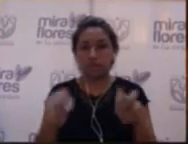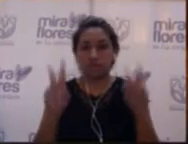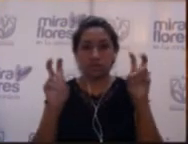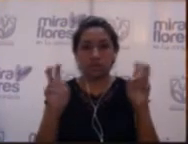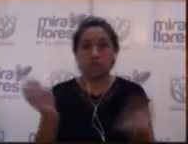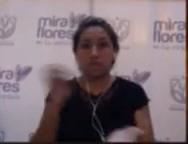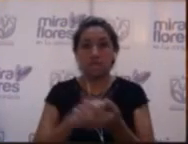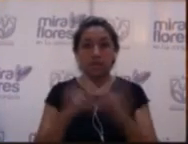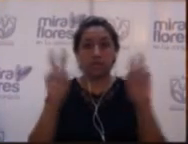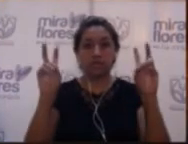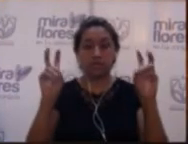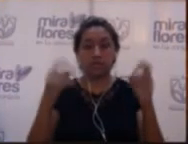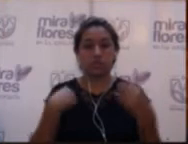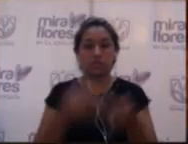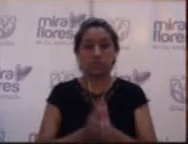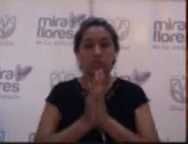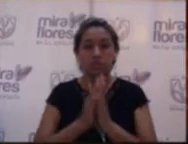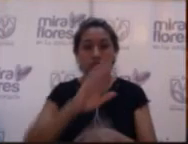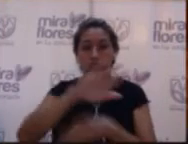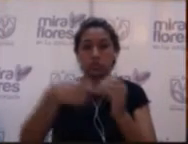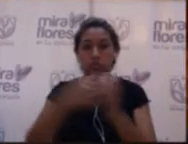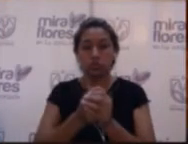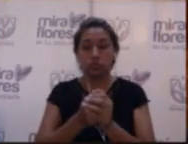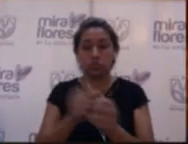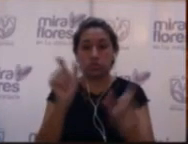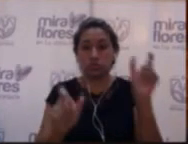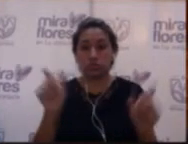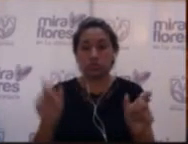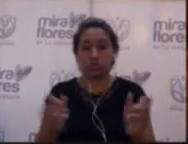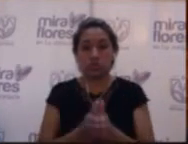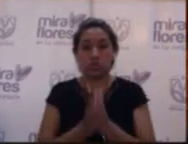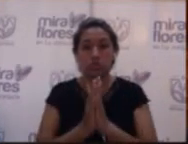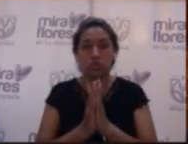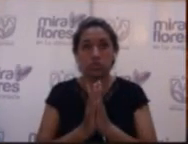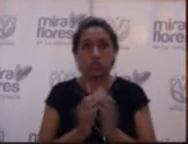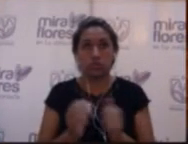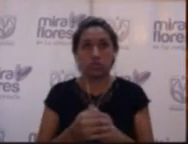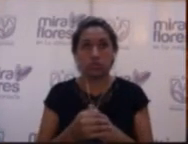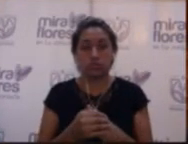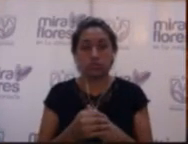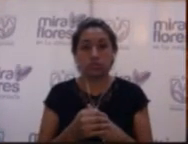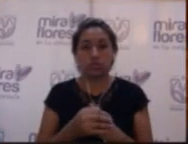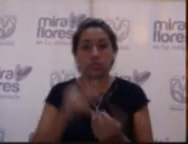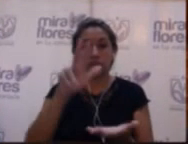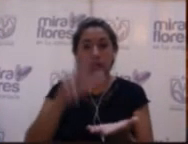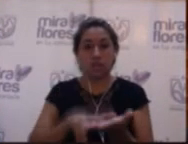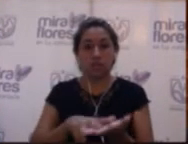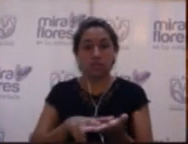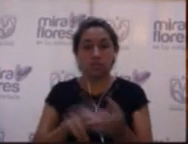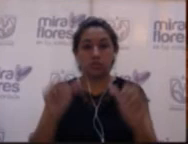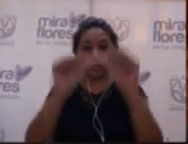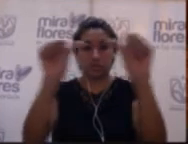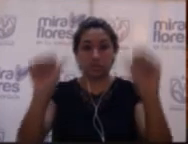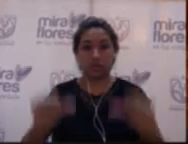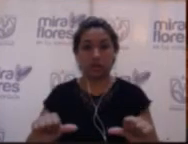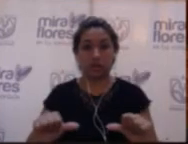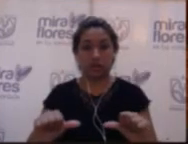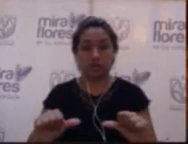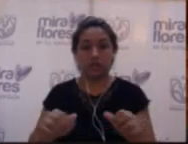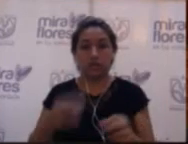habiendo más temas que tratar, voy a pedirles a los miembros del Consejo que se sirvan exonerarnos de la aprobación del acta para